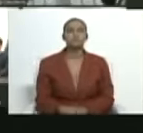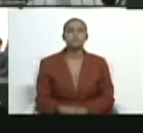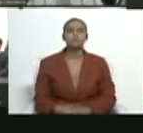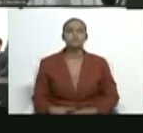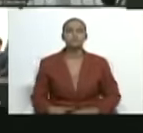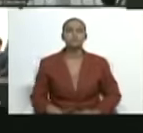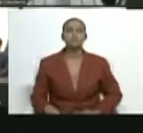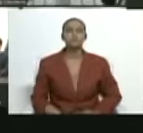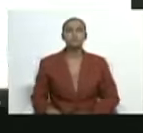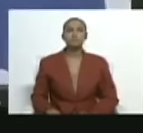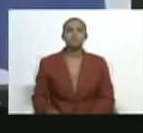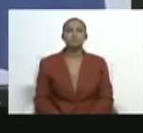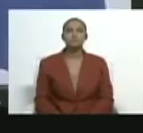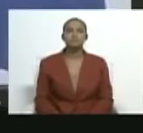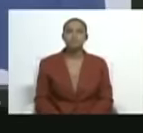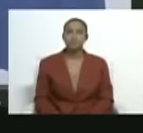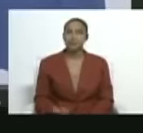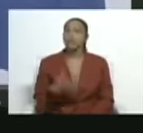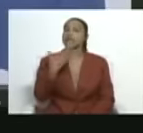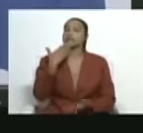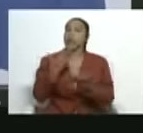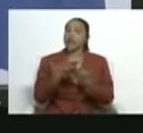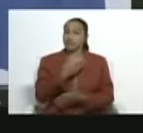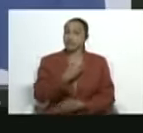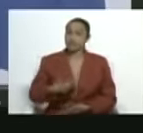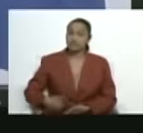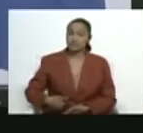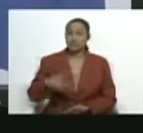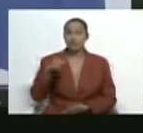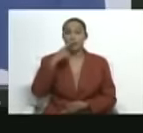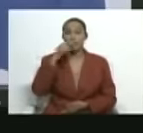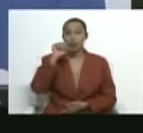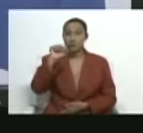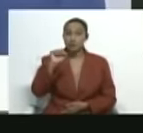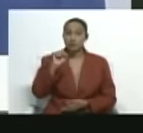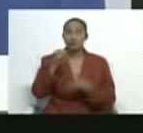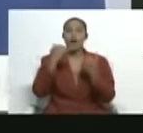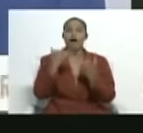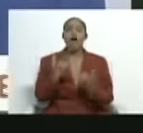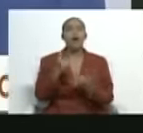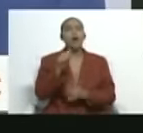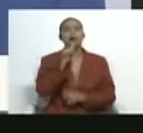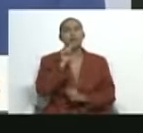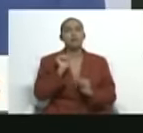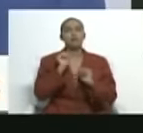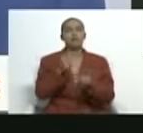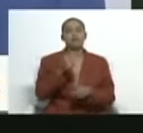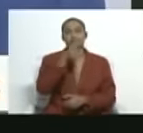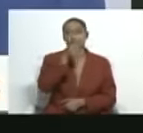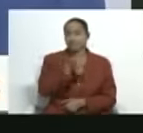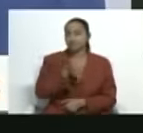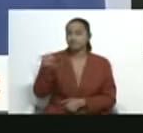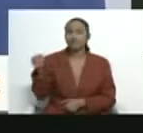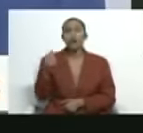Gracias, presidente Maduro. Tiene la palabra el presidente de Bolivia, Luis Arce.